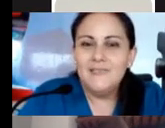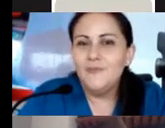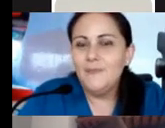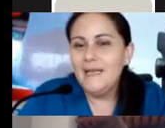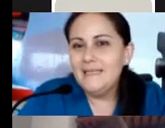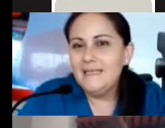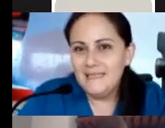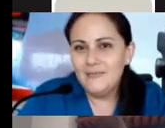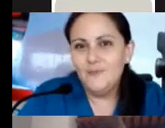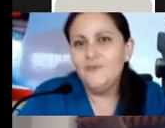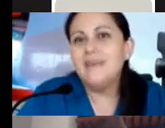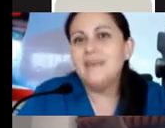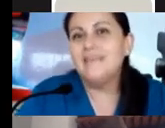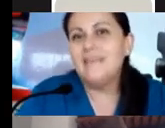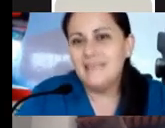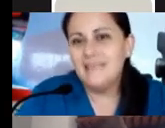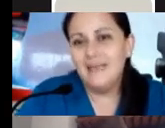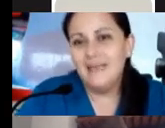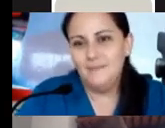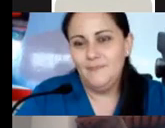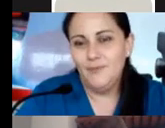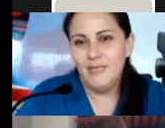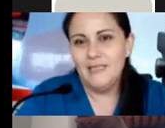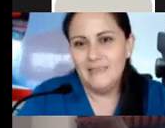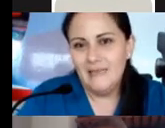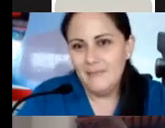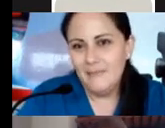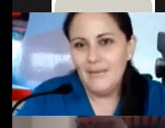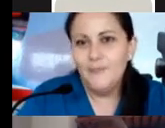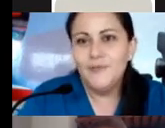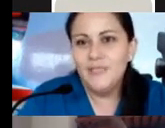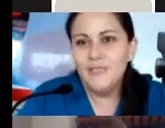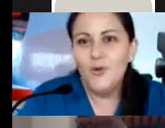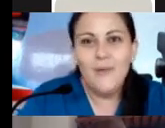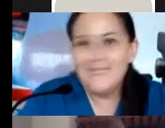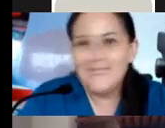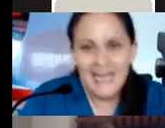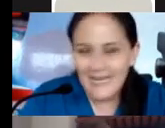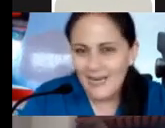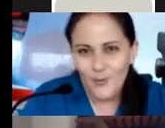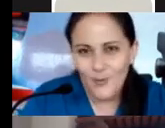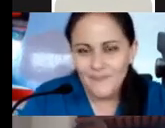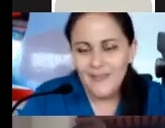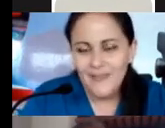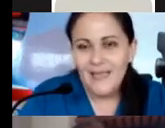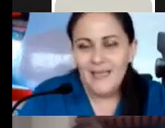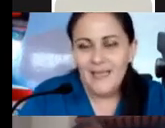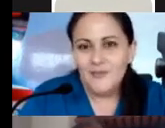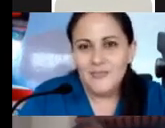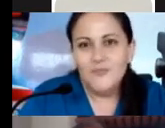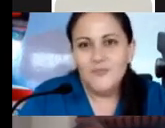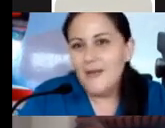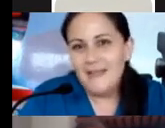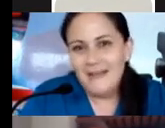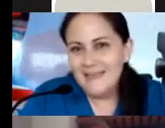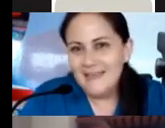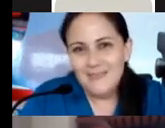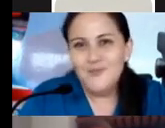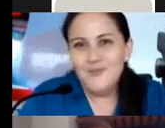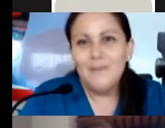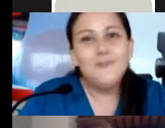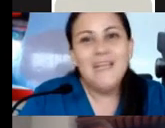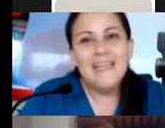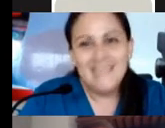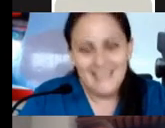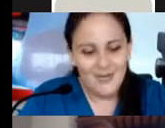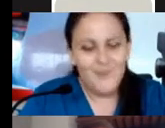materiales hidrorrepelentes, son fáciles de secar, porque el material por sí solo va a sacar el agua. Entonces no va a quedarse